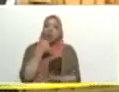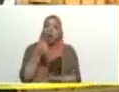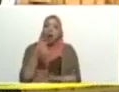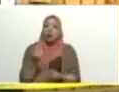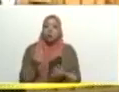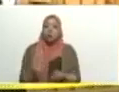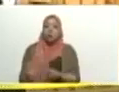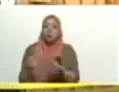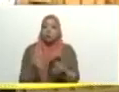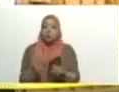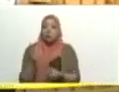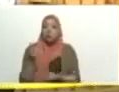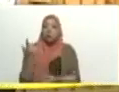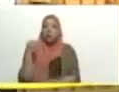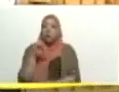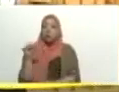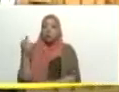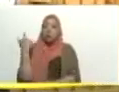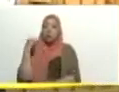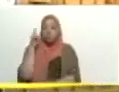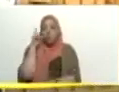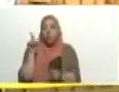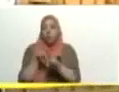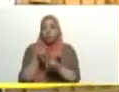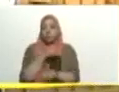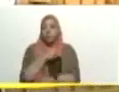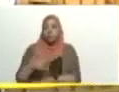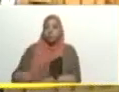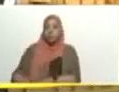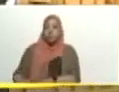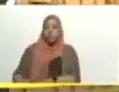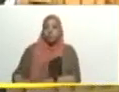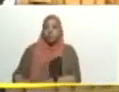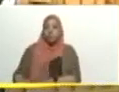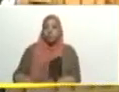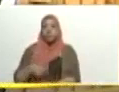Estuve hablando hace una semana, exactamente un día como hoy, con el presidente Xi Jinping,